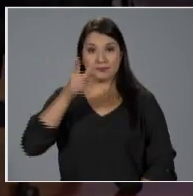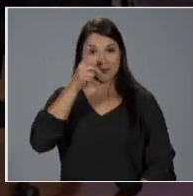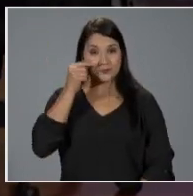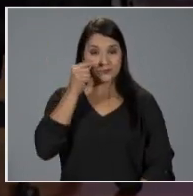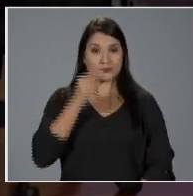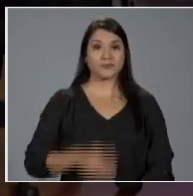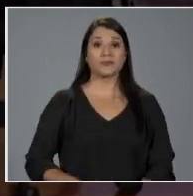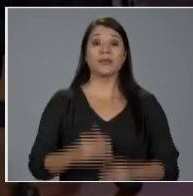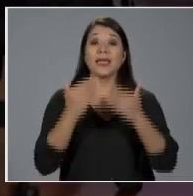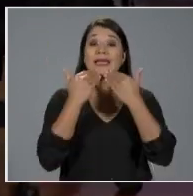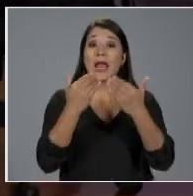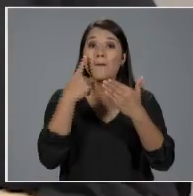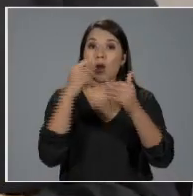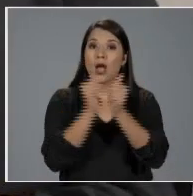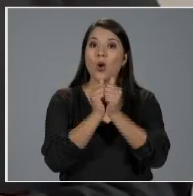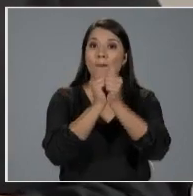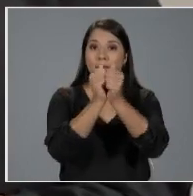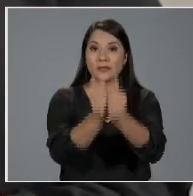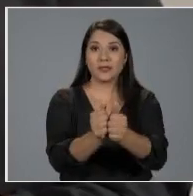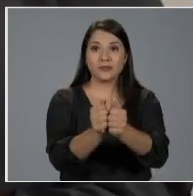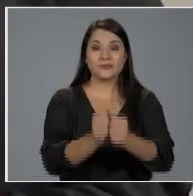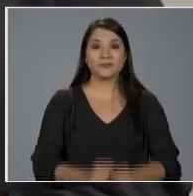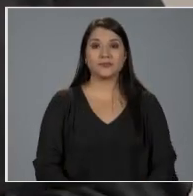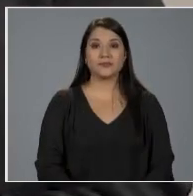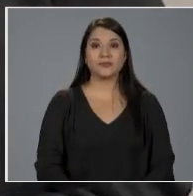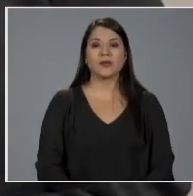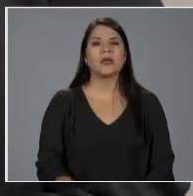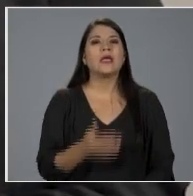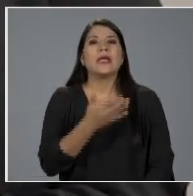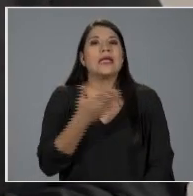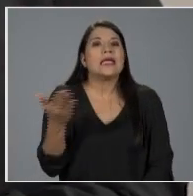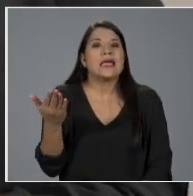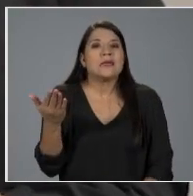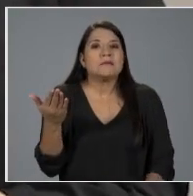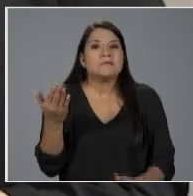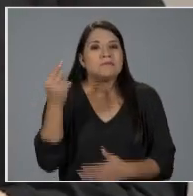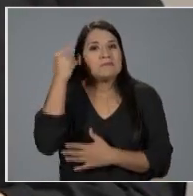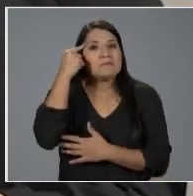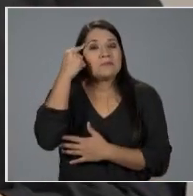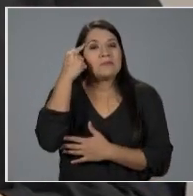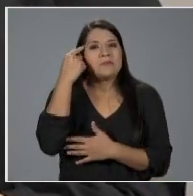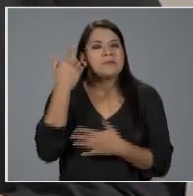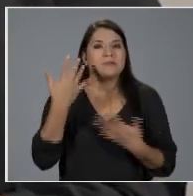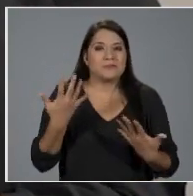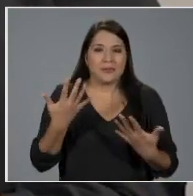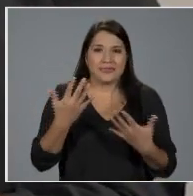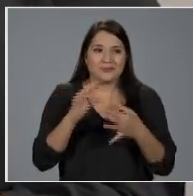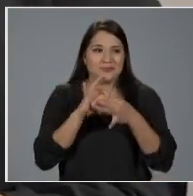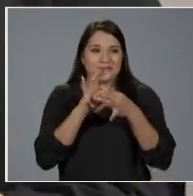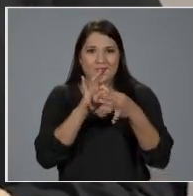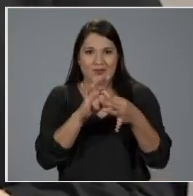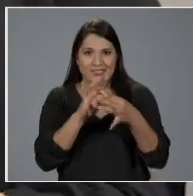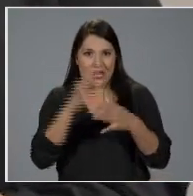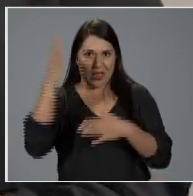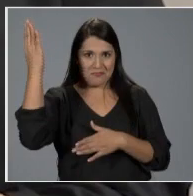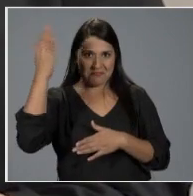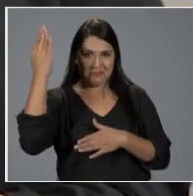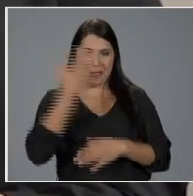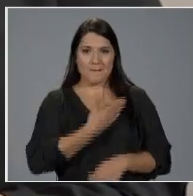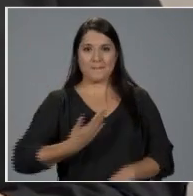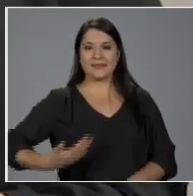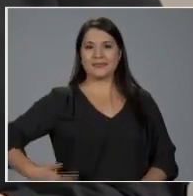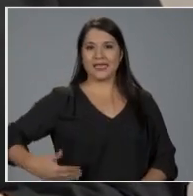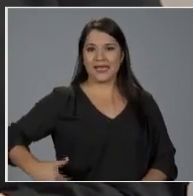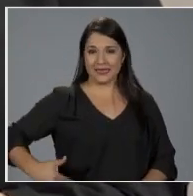Gina, gracias por acompañarnos. ¿Qué sabor deja lo que es el discurso del